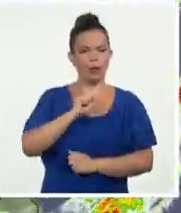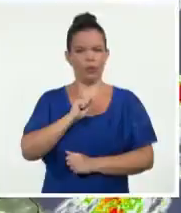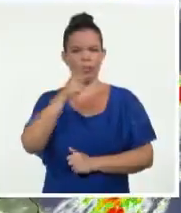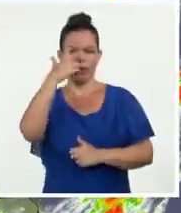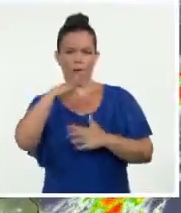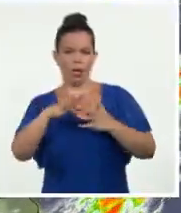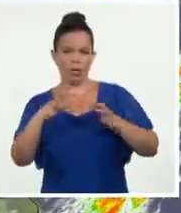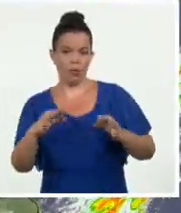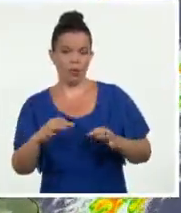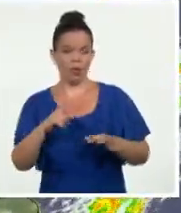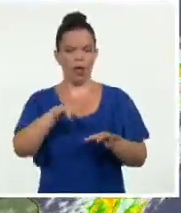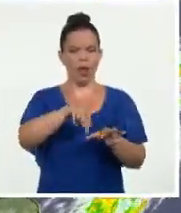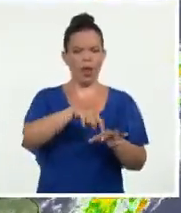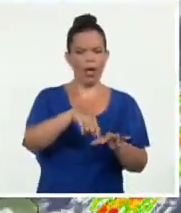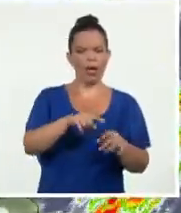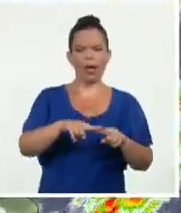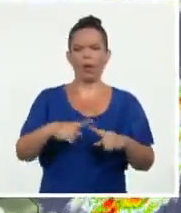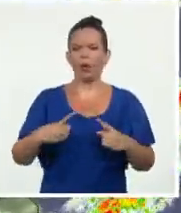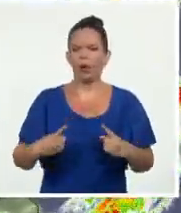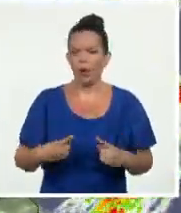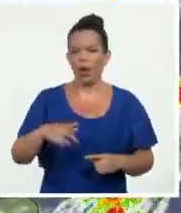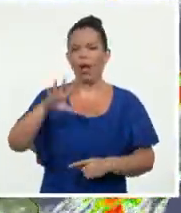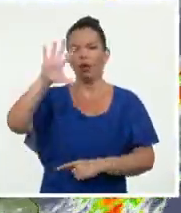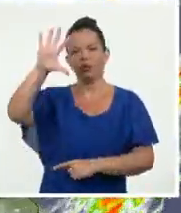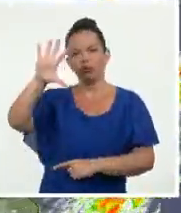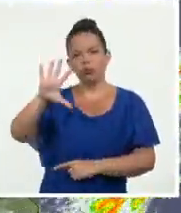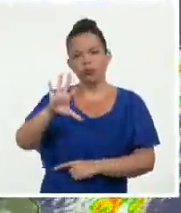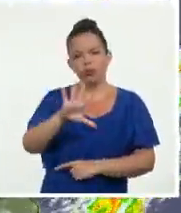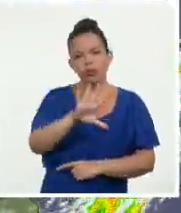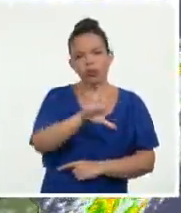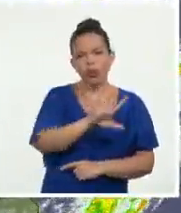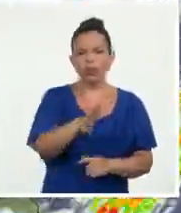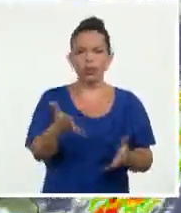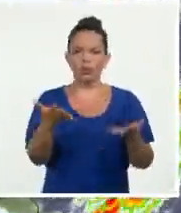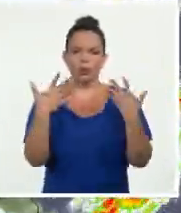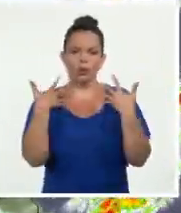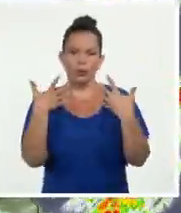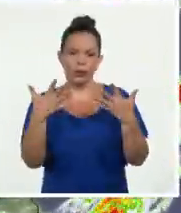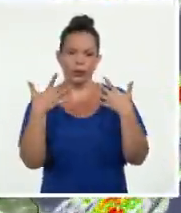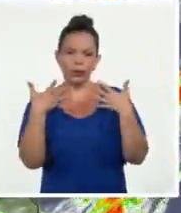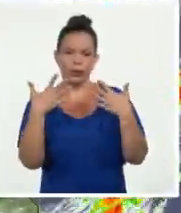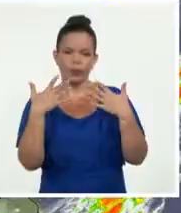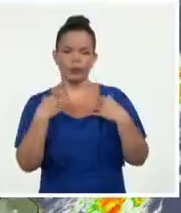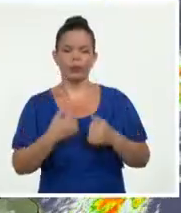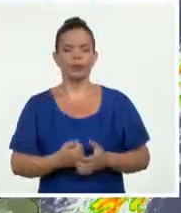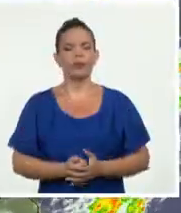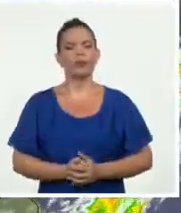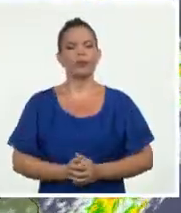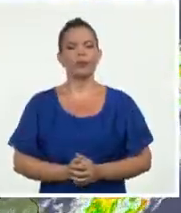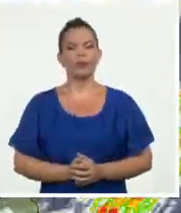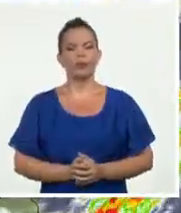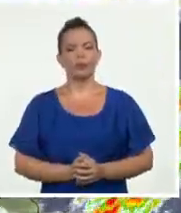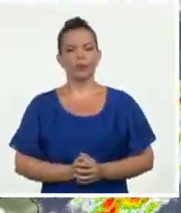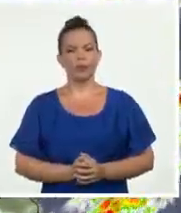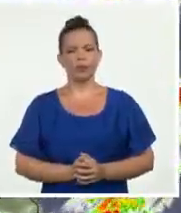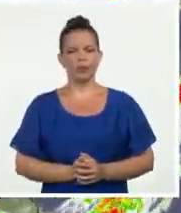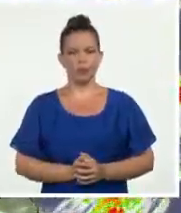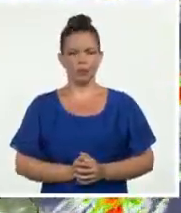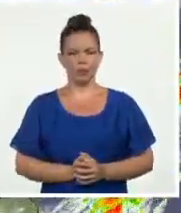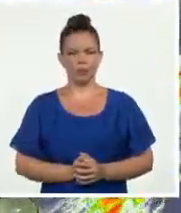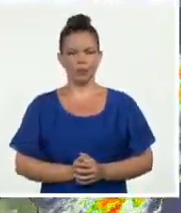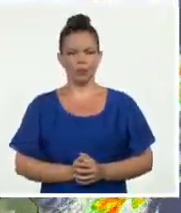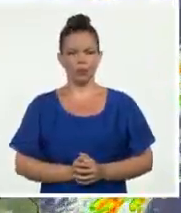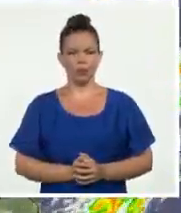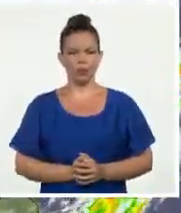juventud asociado con flujo cálido y uno de las capas bajas y medias de la atmósfera que favorecen desde temprano los procesos de convección en gran parte del territorio